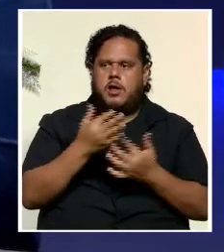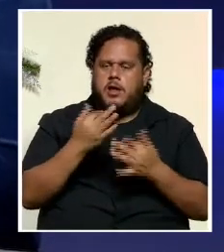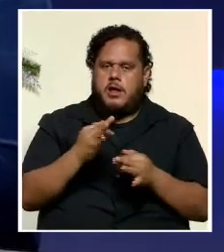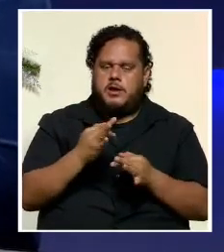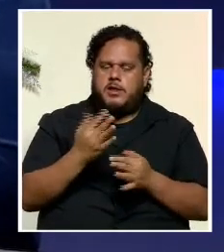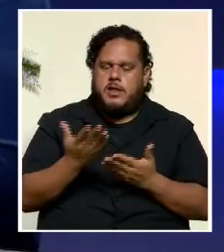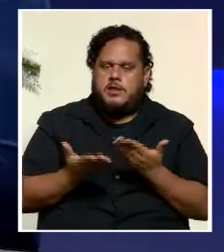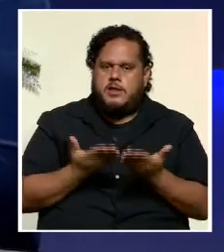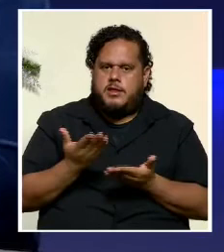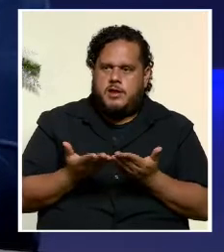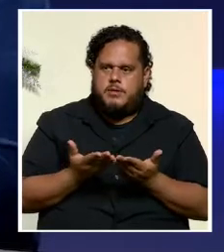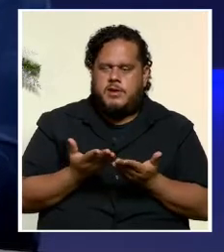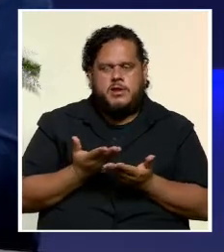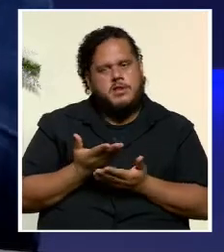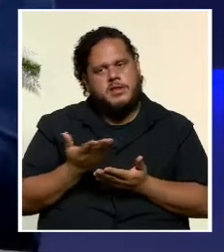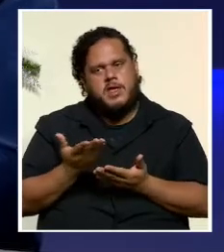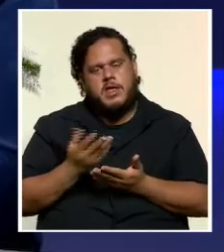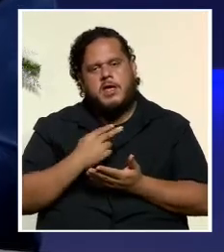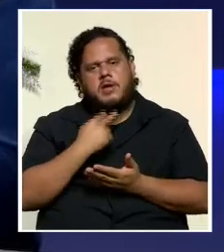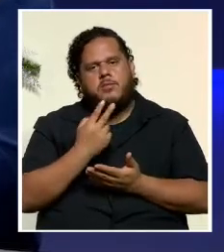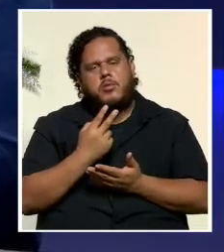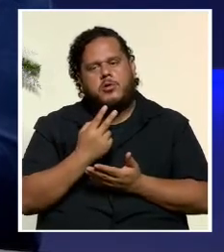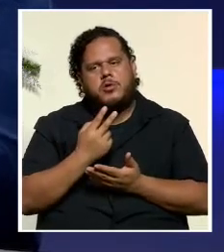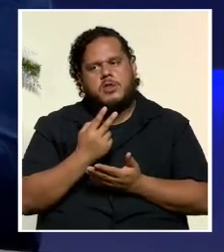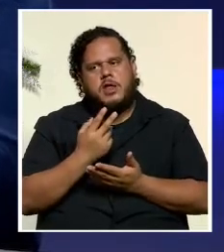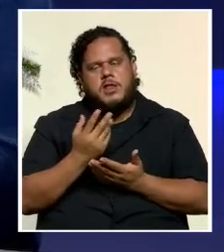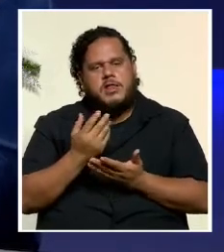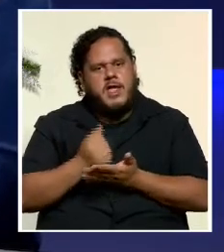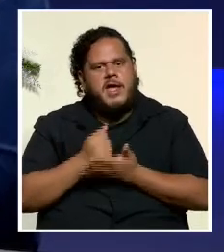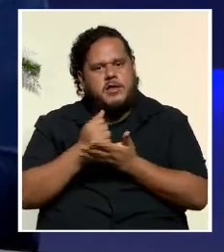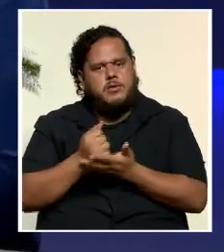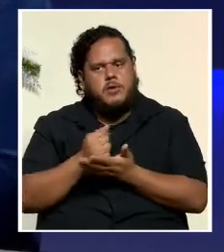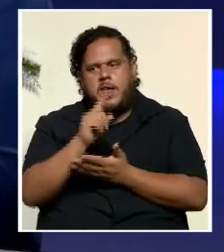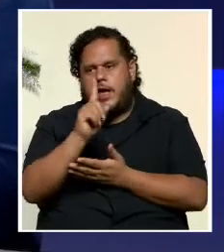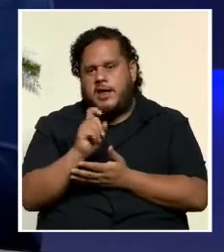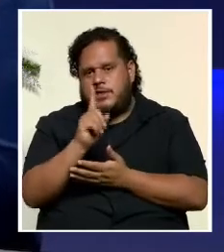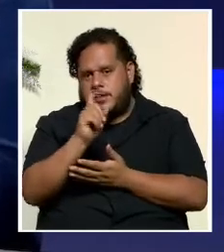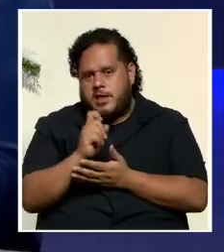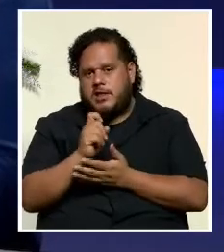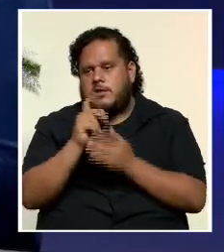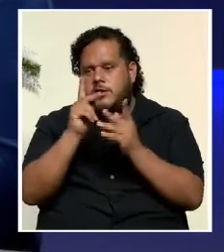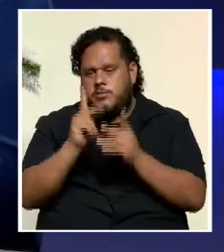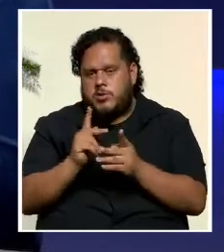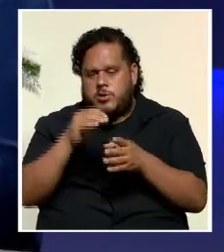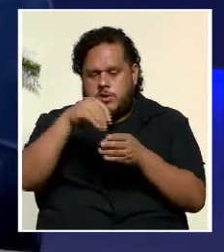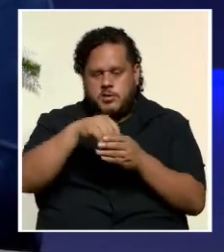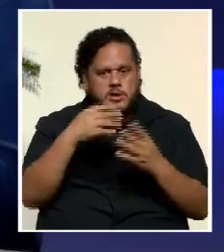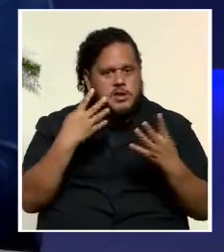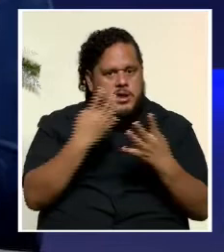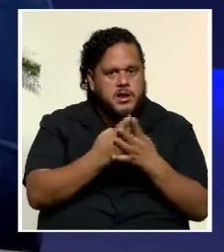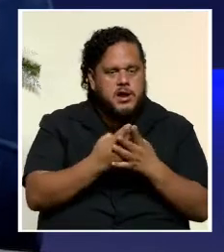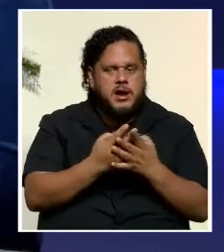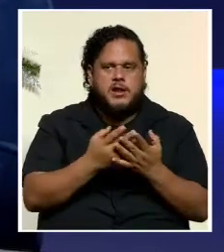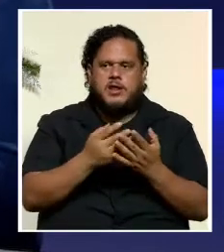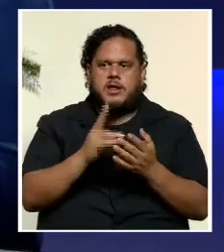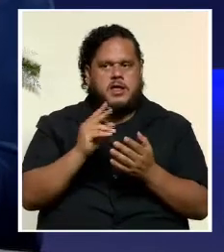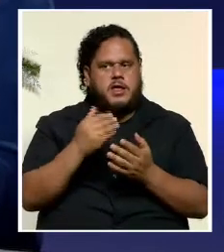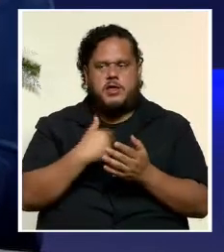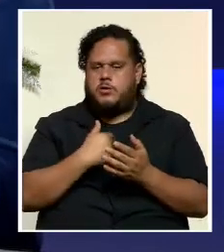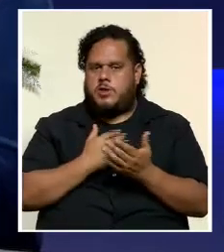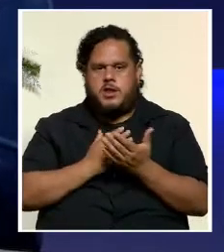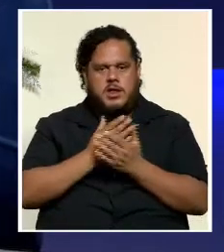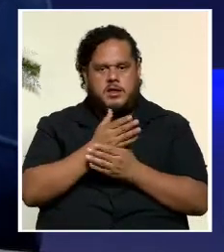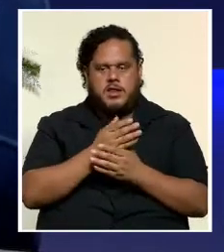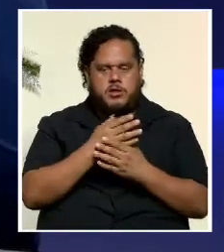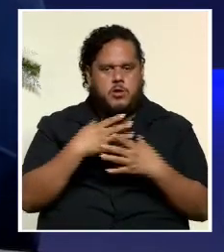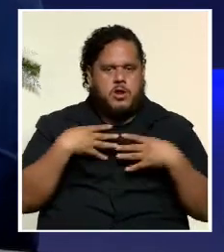servir de voz de auxilio a cientos de privados de libertad que no tienen acceso a la salud, o que tienen maltrato